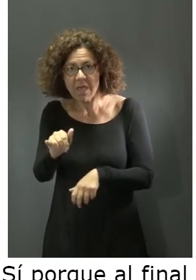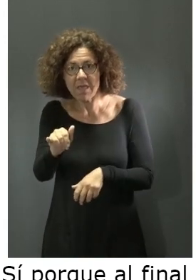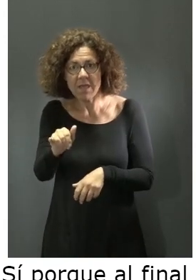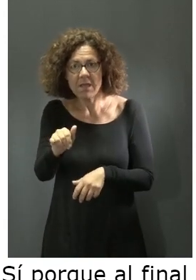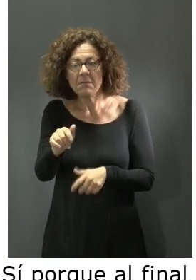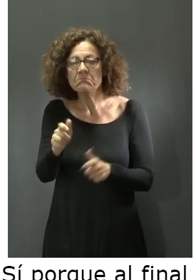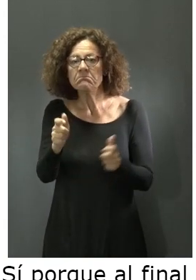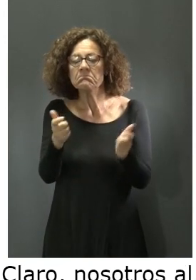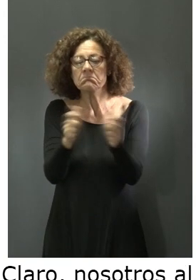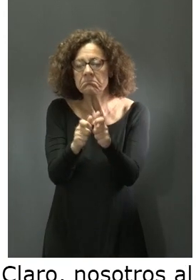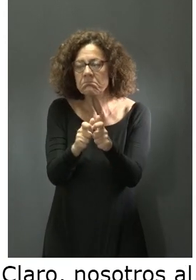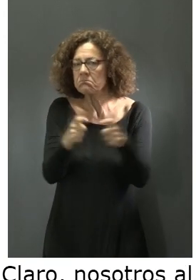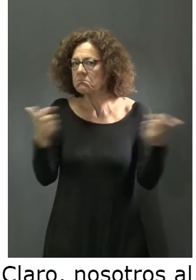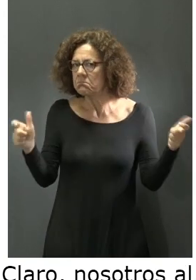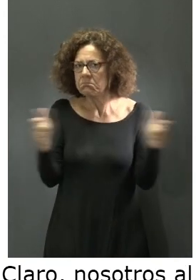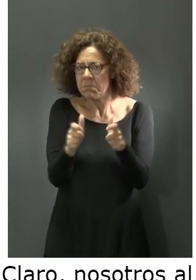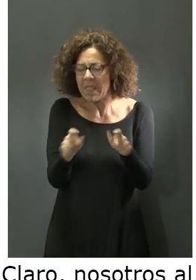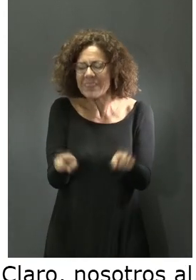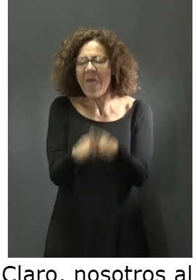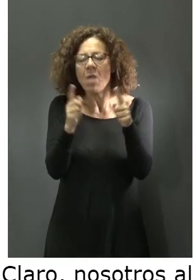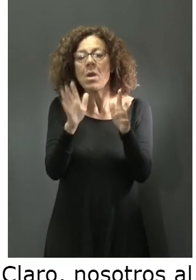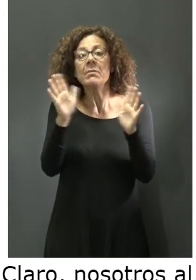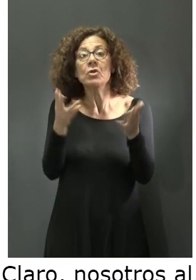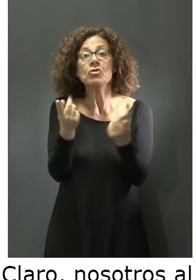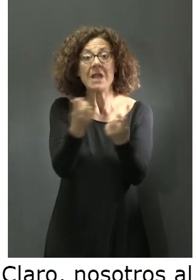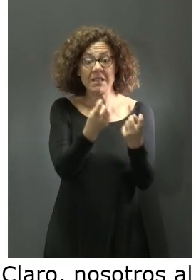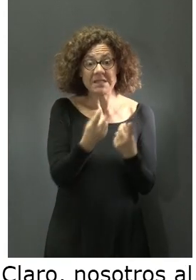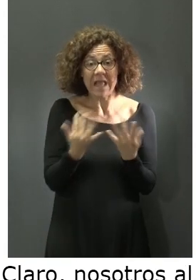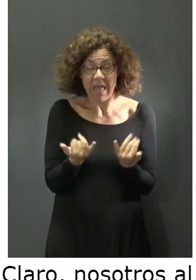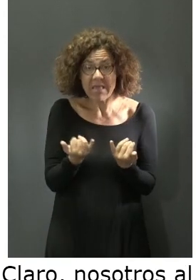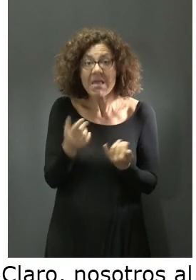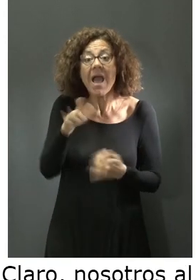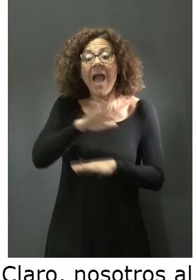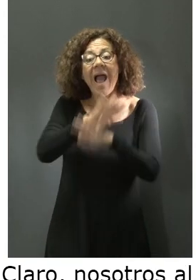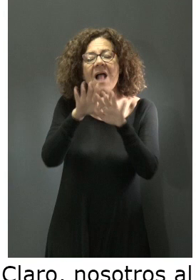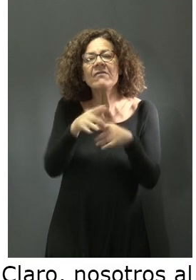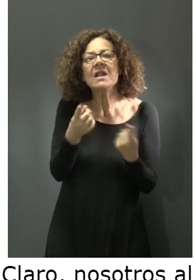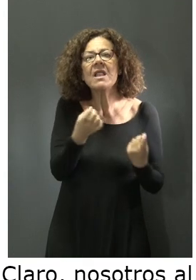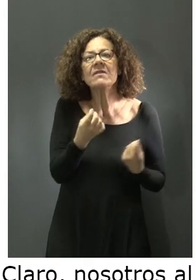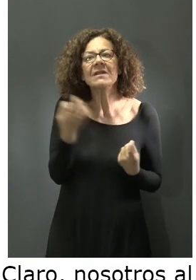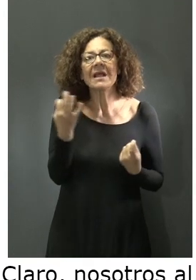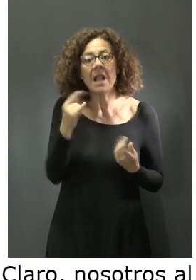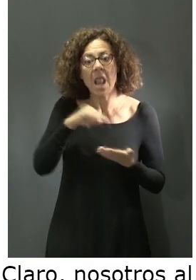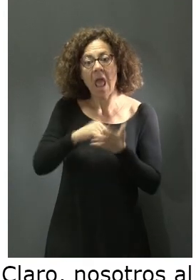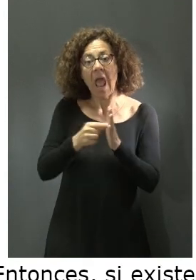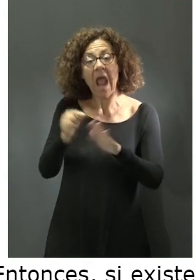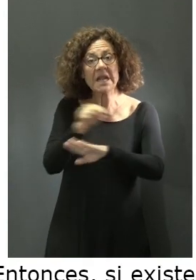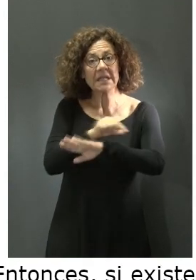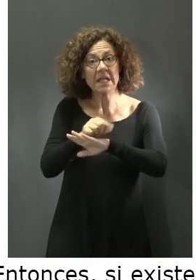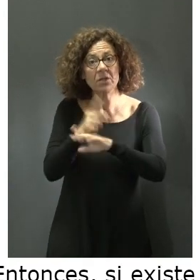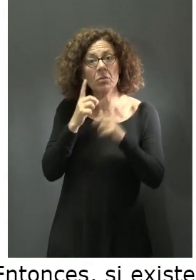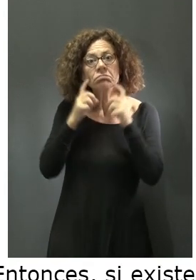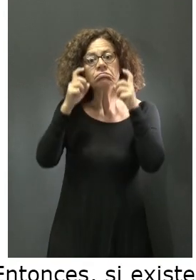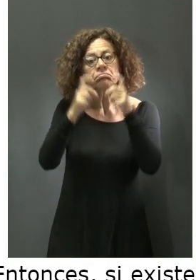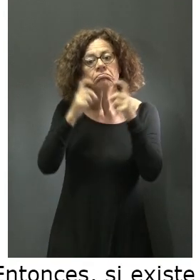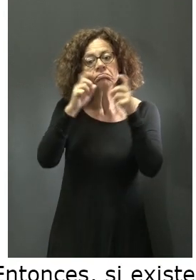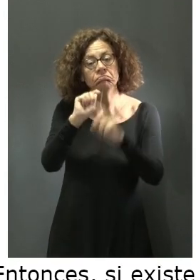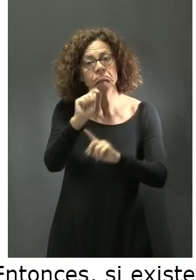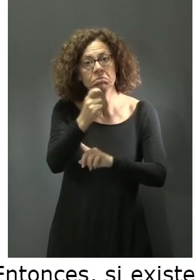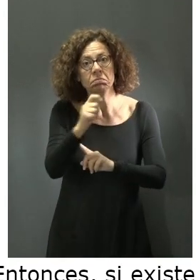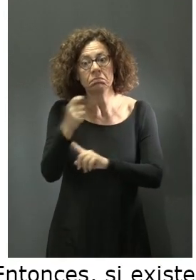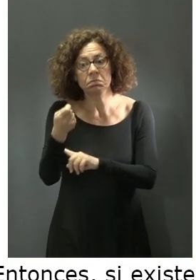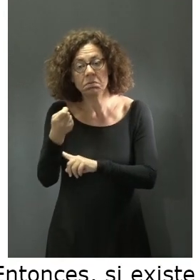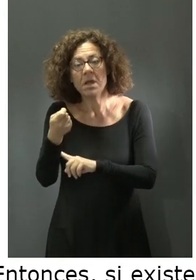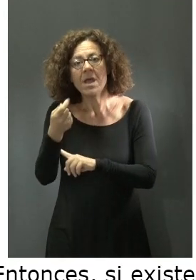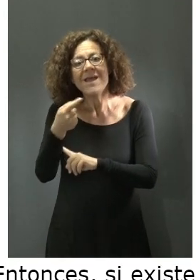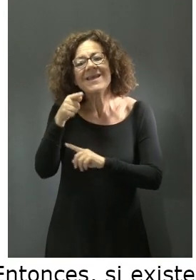sea minoría o no sea minoría, que tiene unas necesidades, al final lo lógico es que el arquitecto intente cumplirlas y basarse en